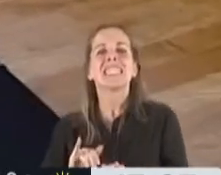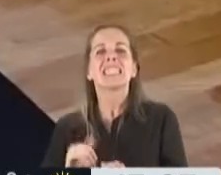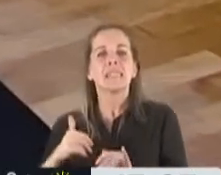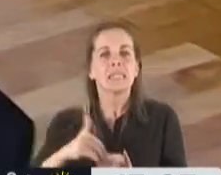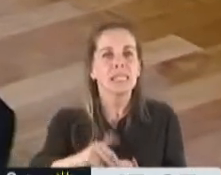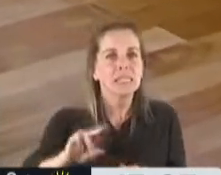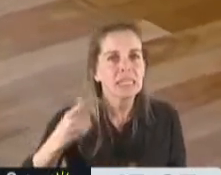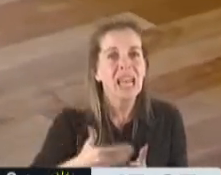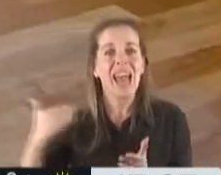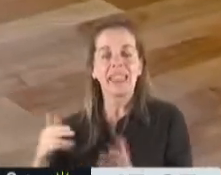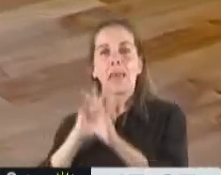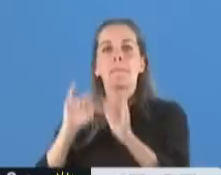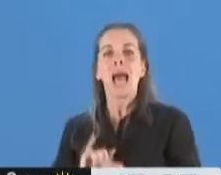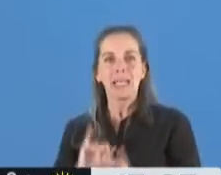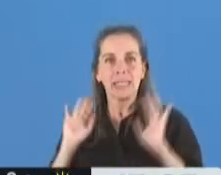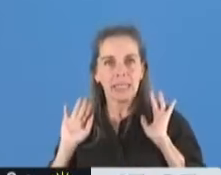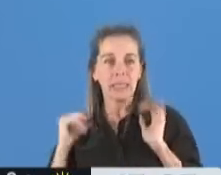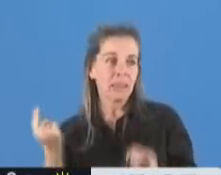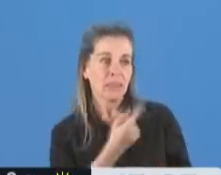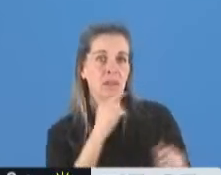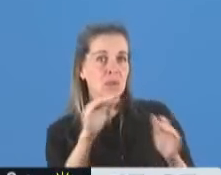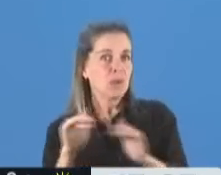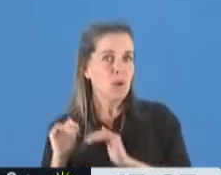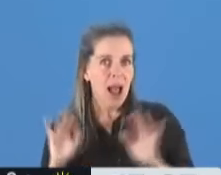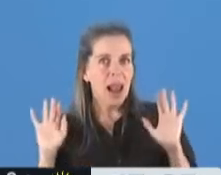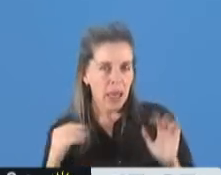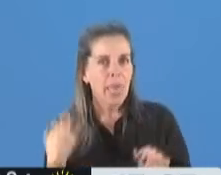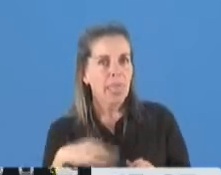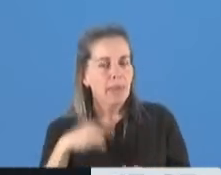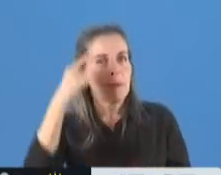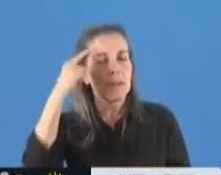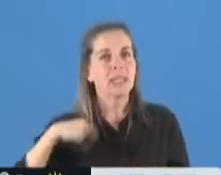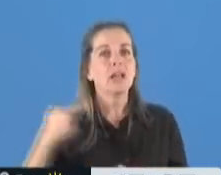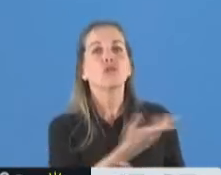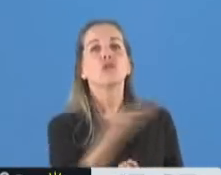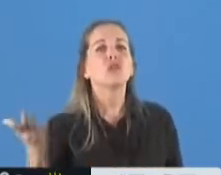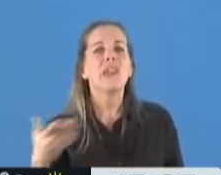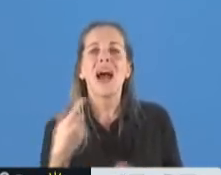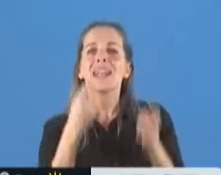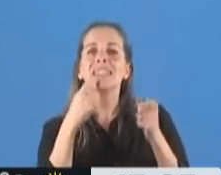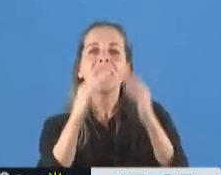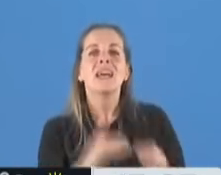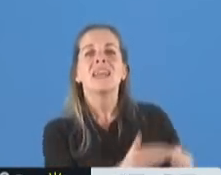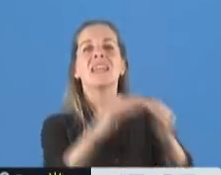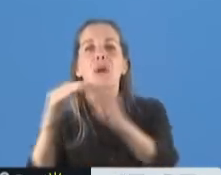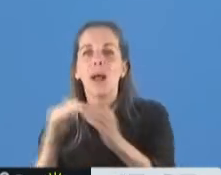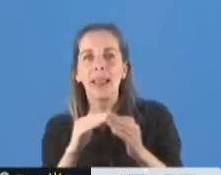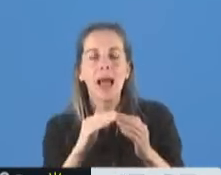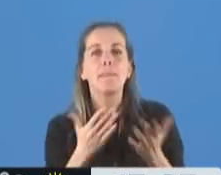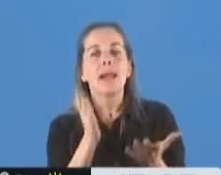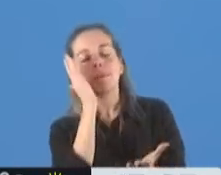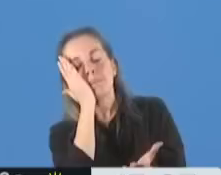Tenemos que poder descansar en paz antes de morirnos sabiendo que vivimos en una sociedad justa. Si no, no dormimos en